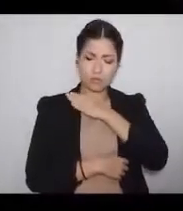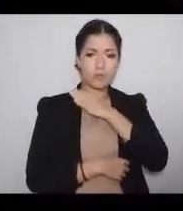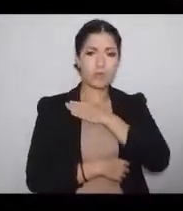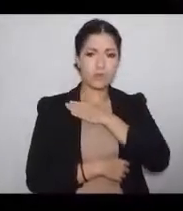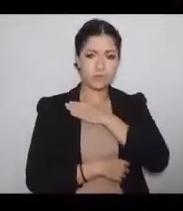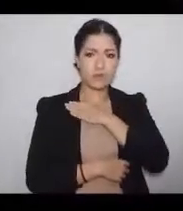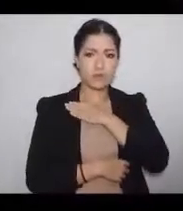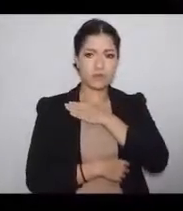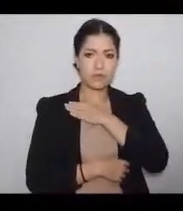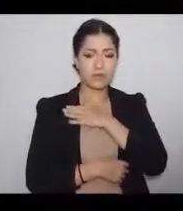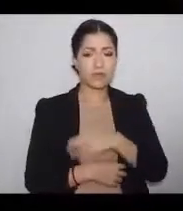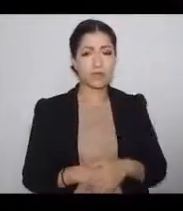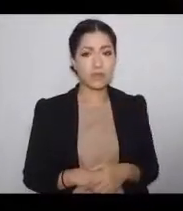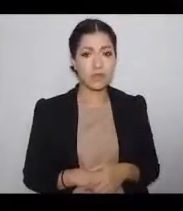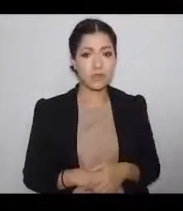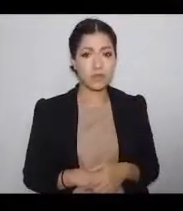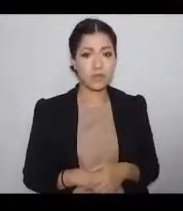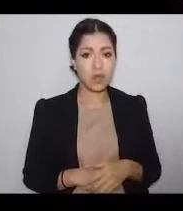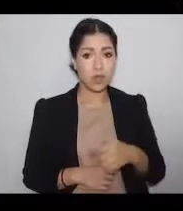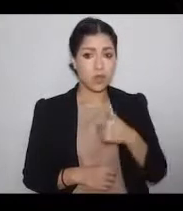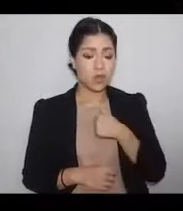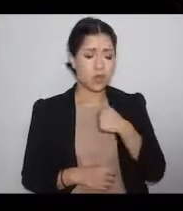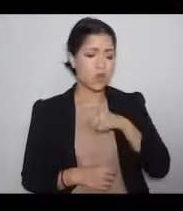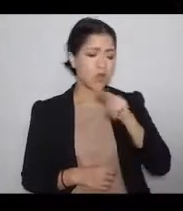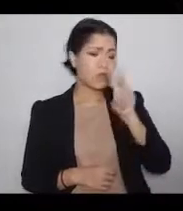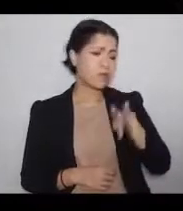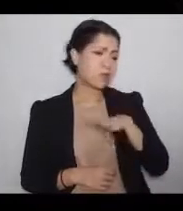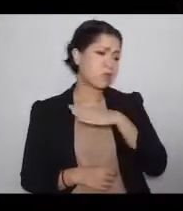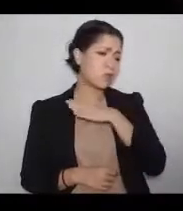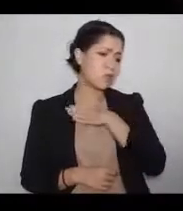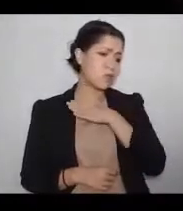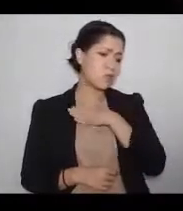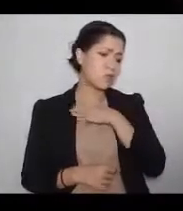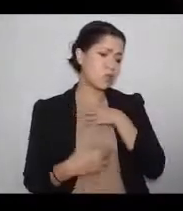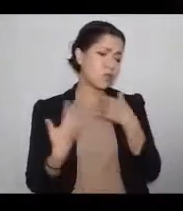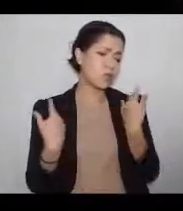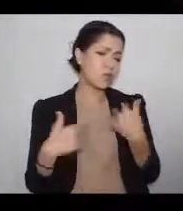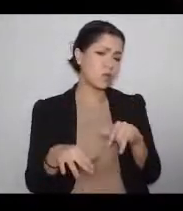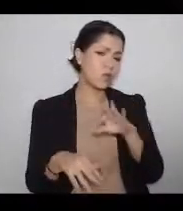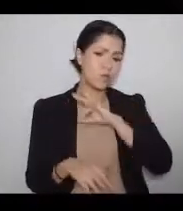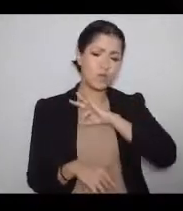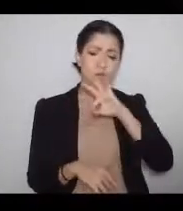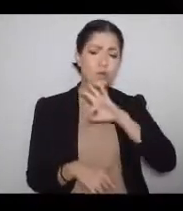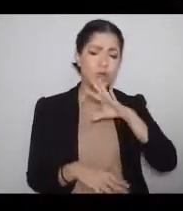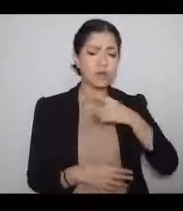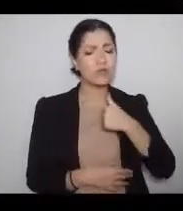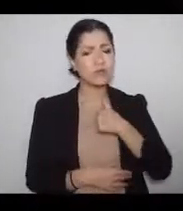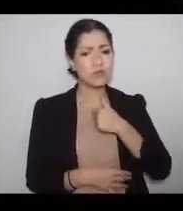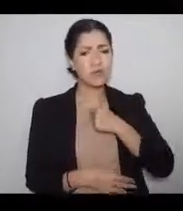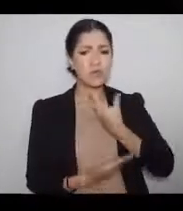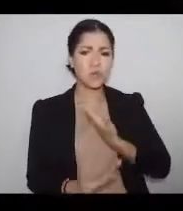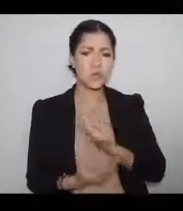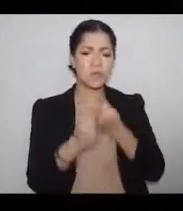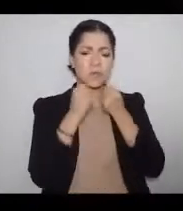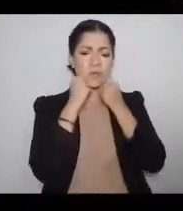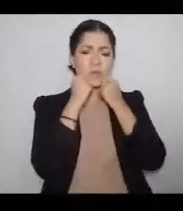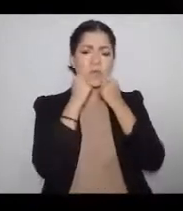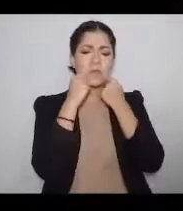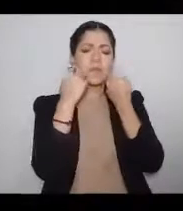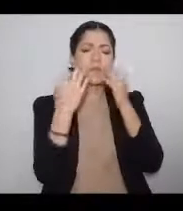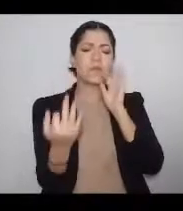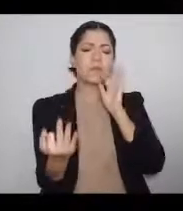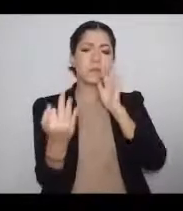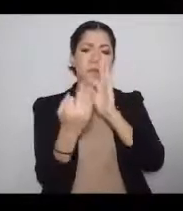aporto. Soy magnánimo, Kepler. Puedo soportarte. Un